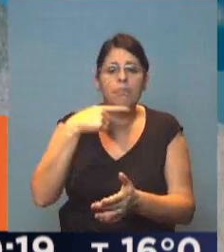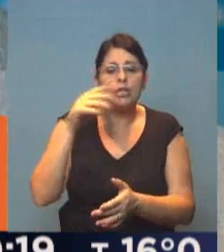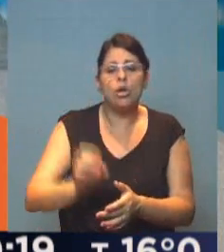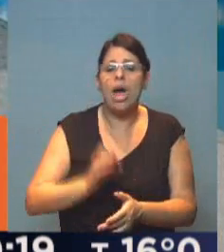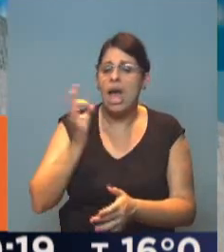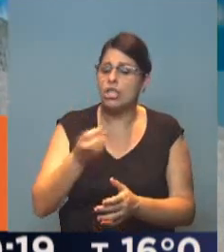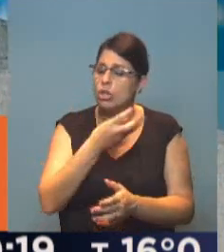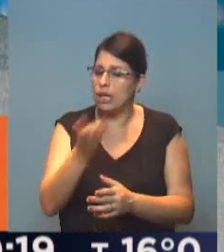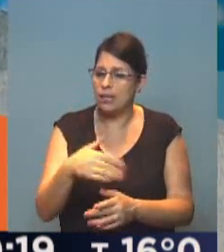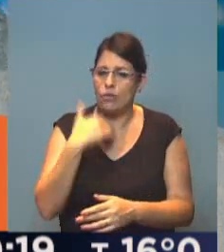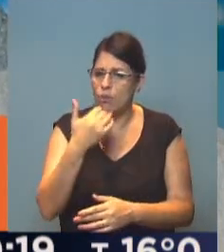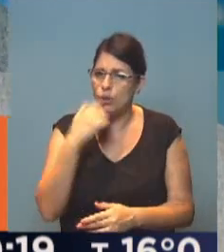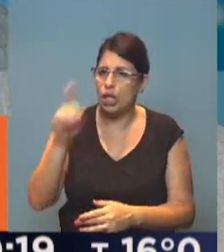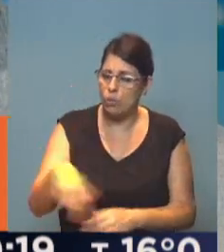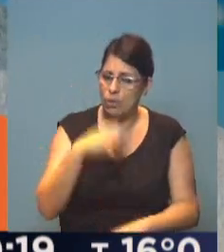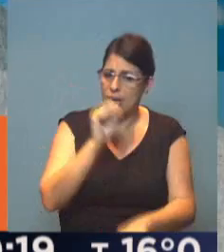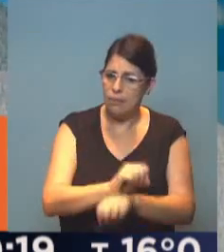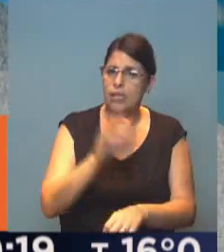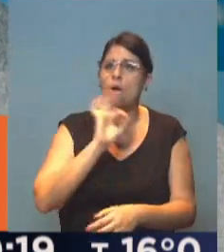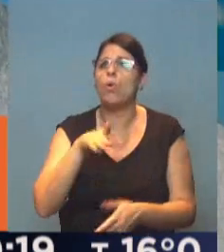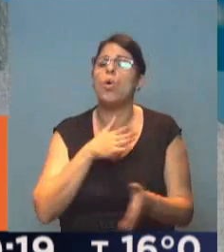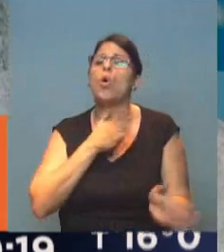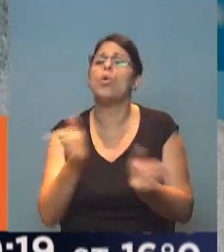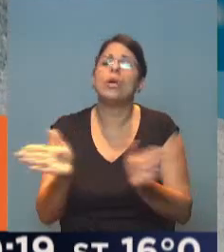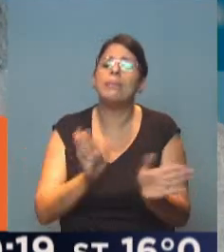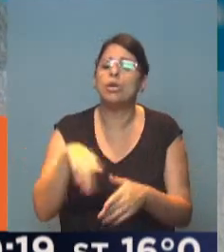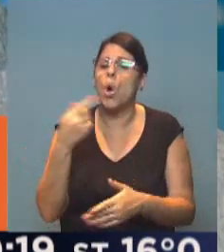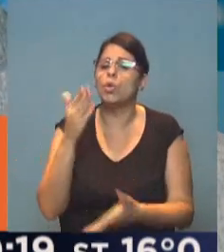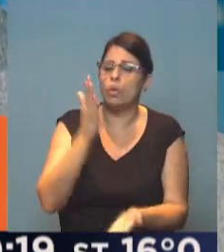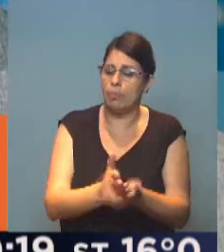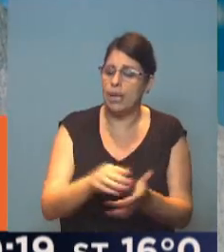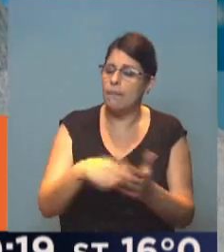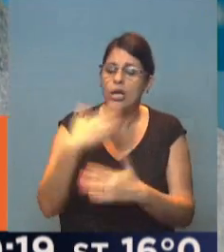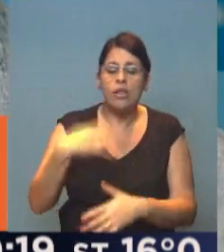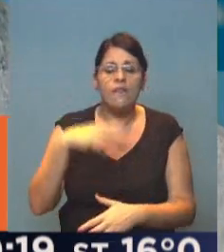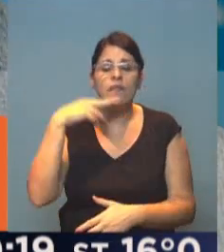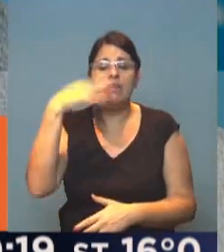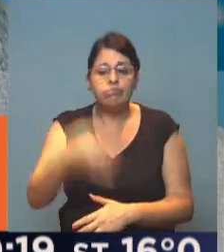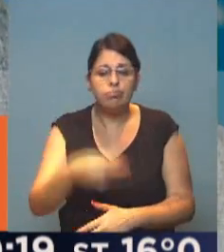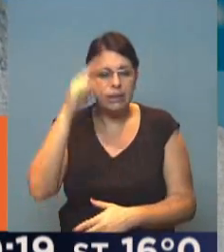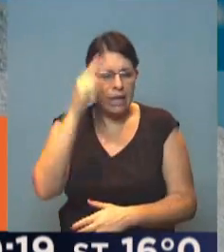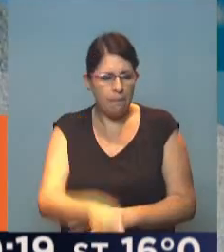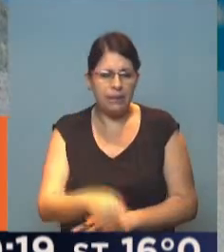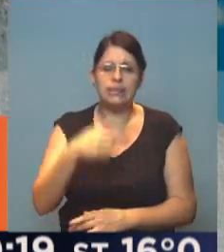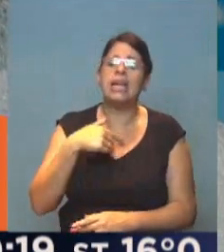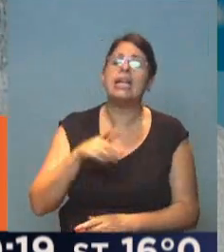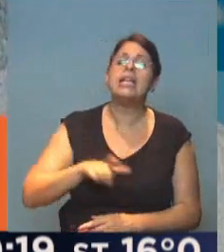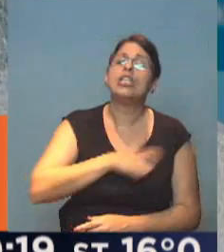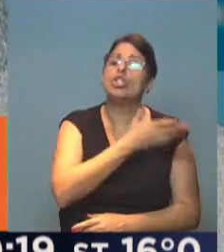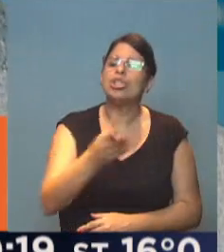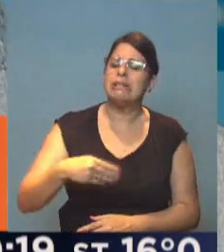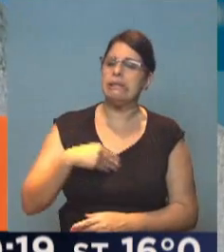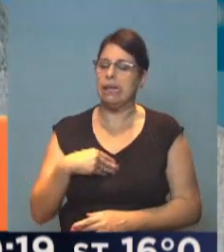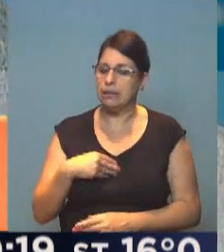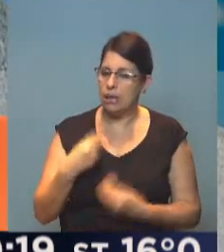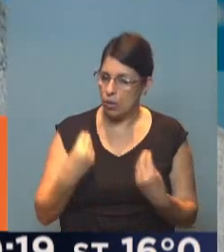sea cual sea la pena, de prisión o alternativa, pero cumplimiento efectivo, que la sensación que la sociedad tenga